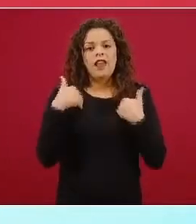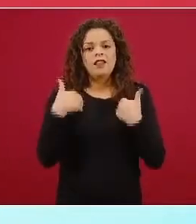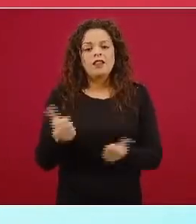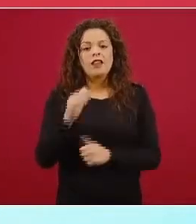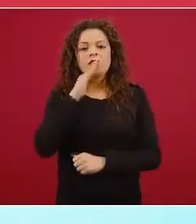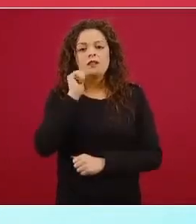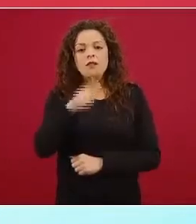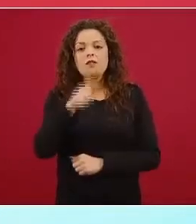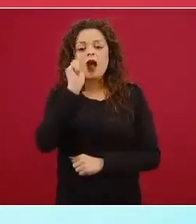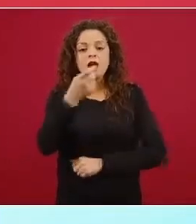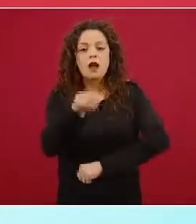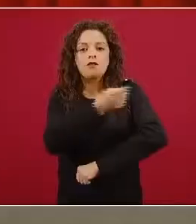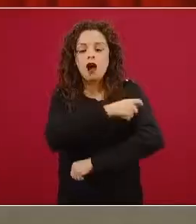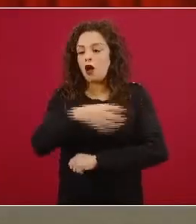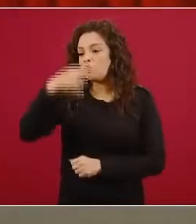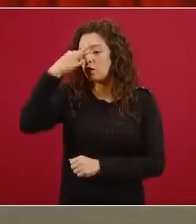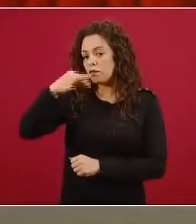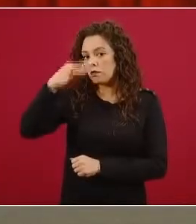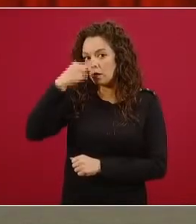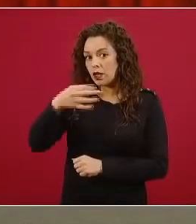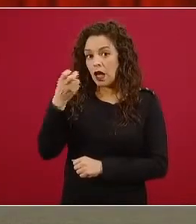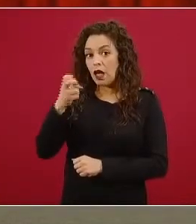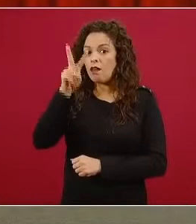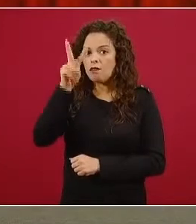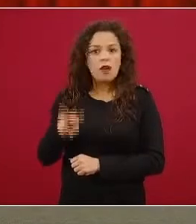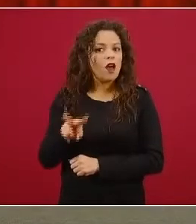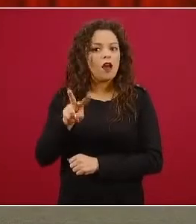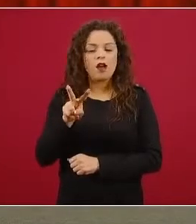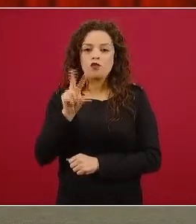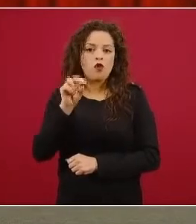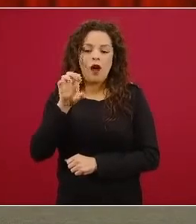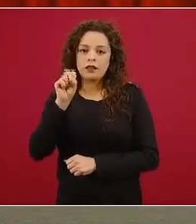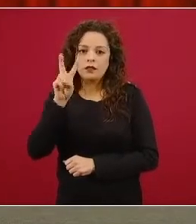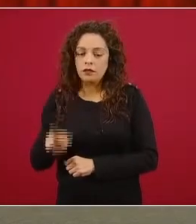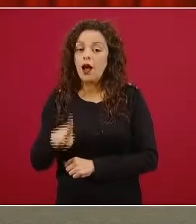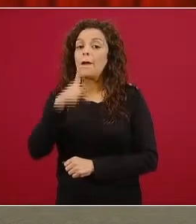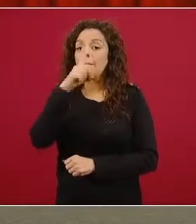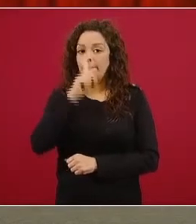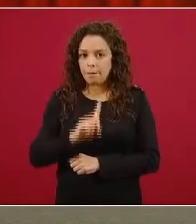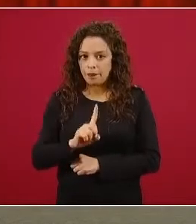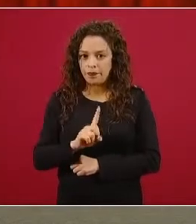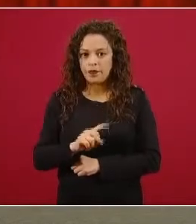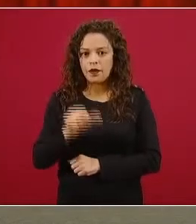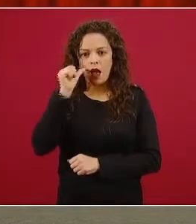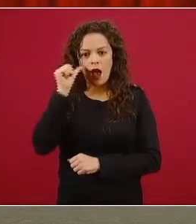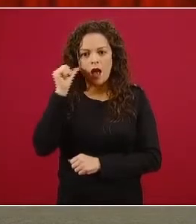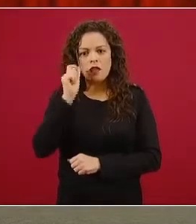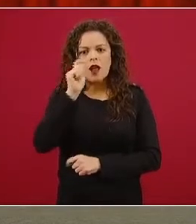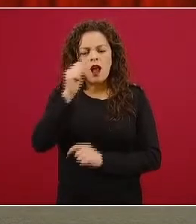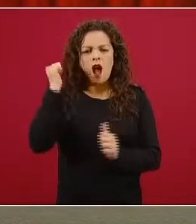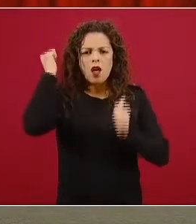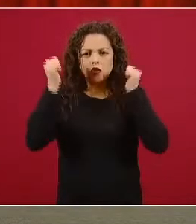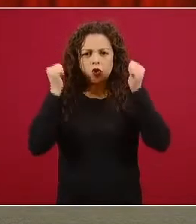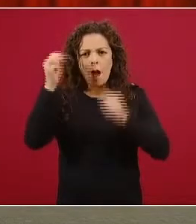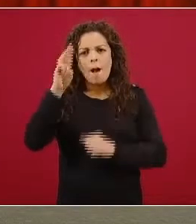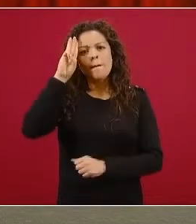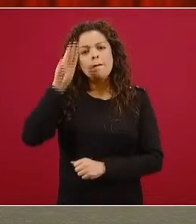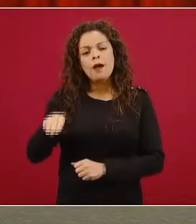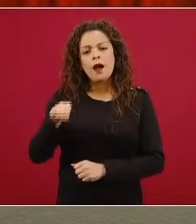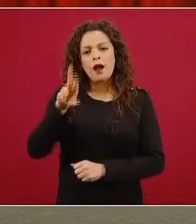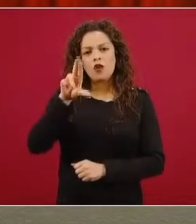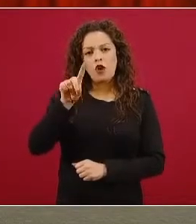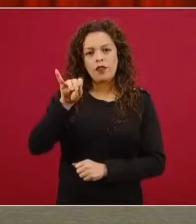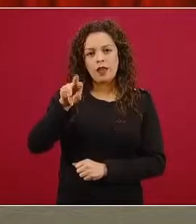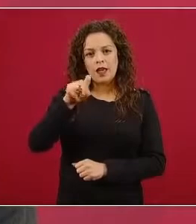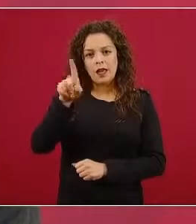de influenza, que es un mito. Bueno, ayer una antropóloga, la maestra Gabriela Rodríguez, que estuvo aquí, me decía